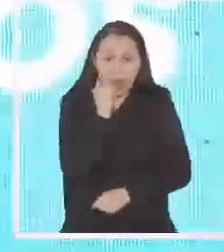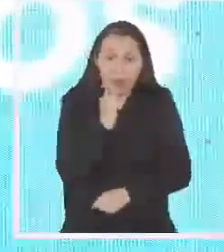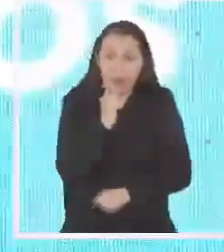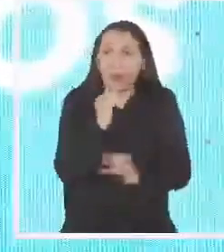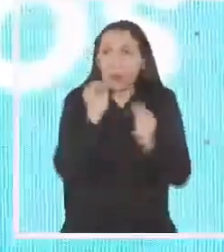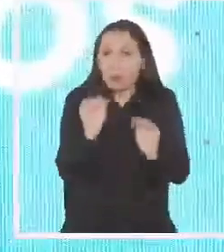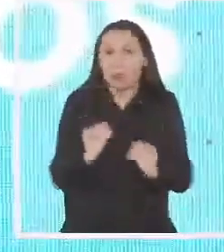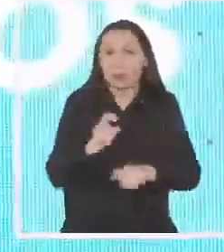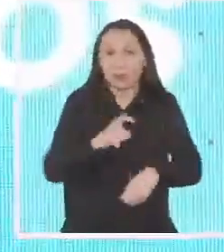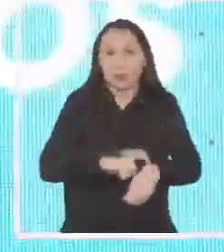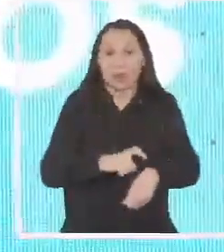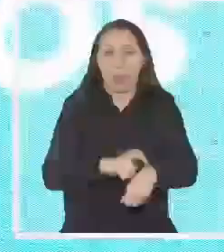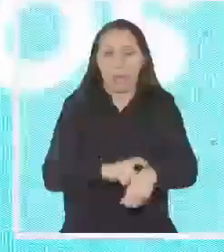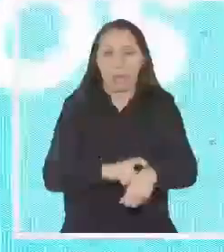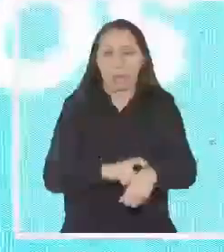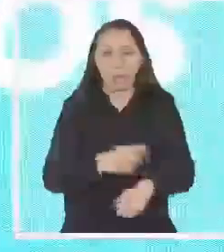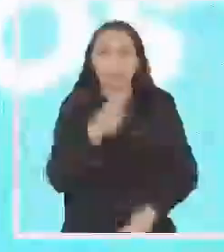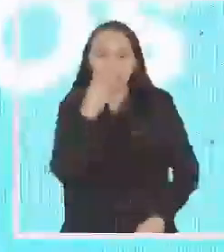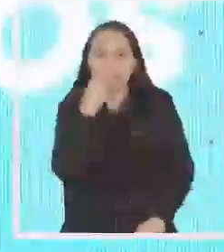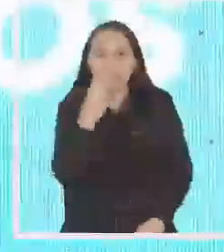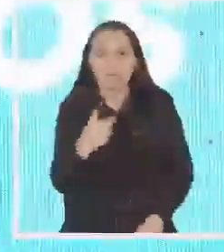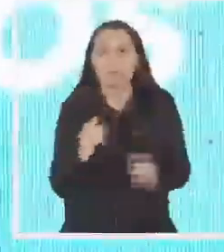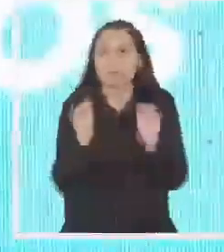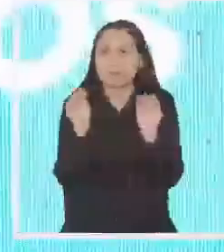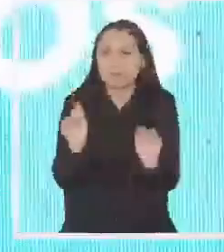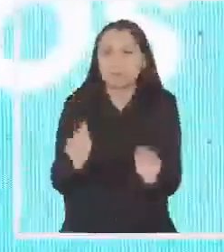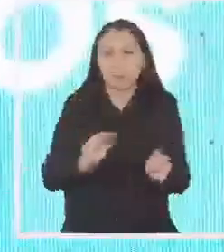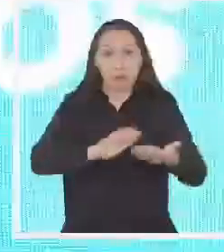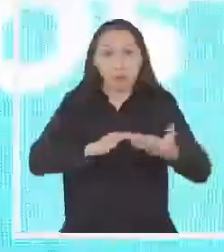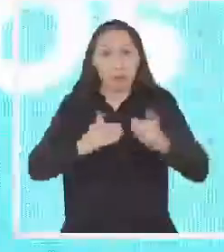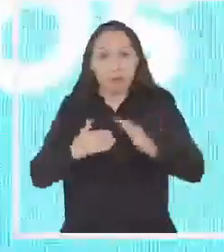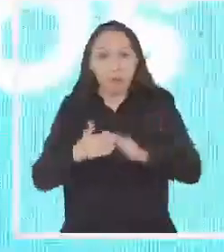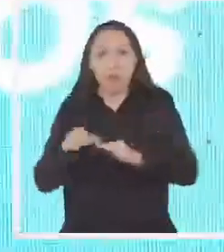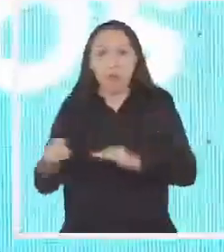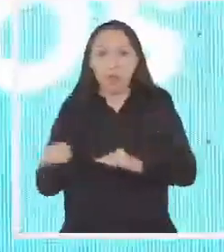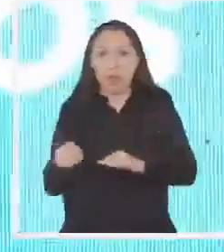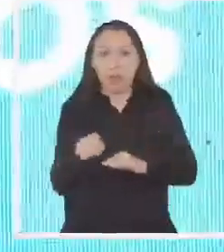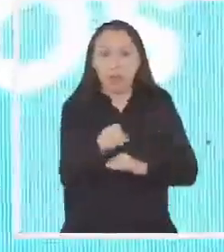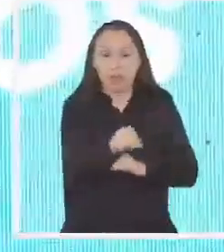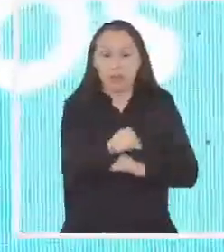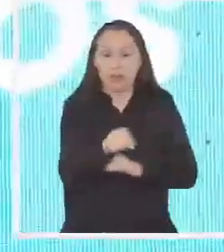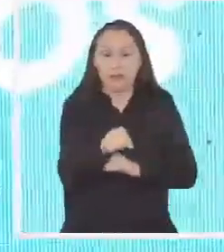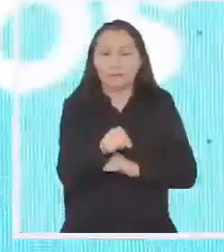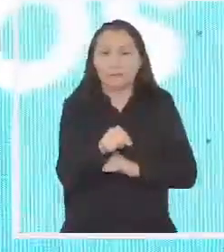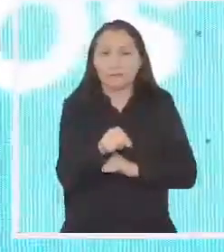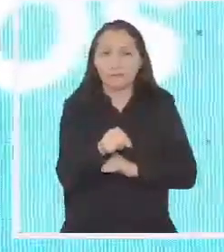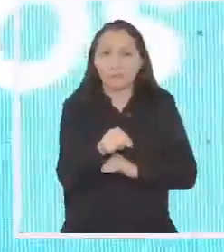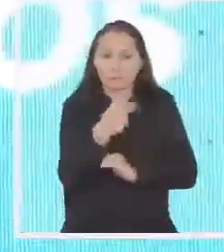a la vez veíamos cómo esas mismas comunidades, haciendo